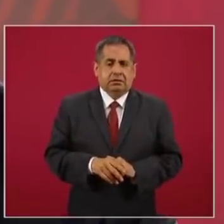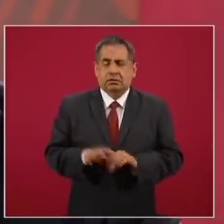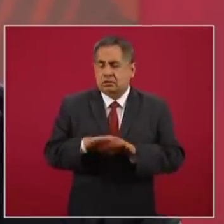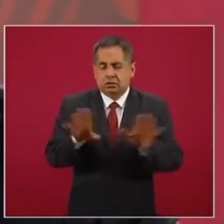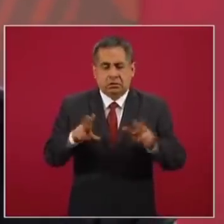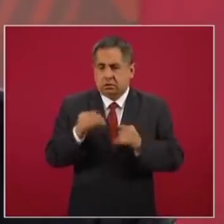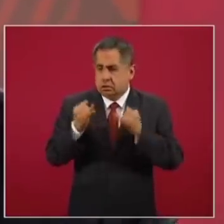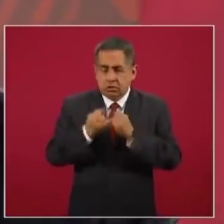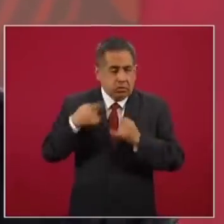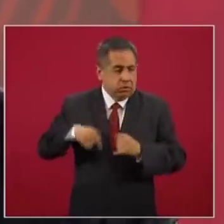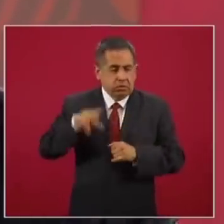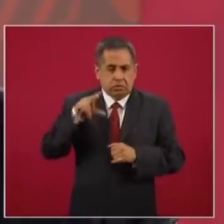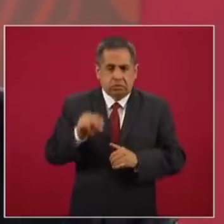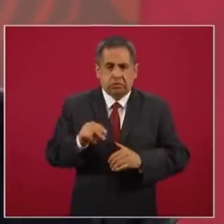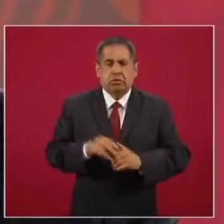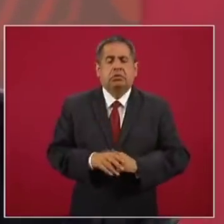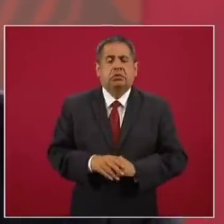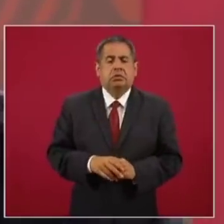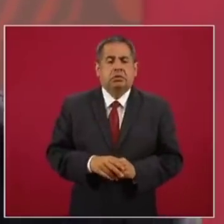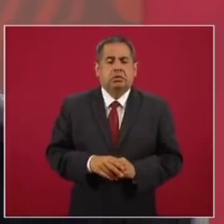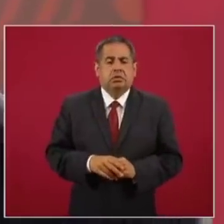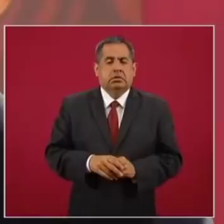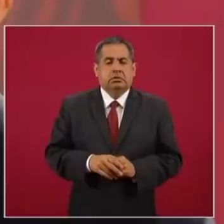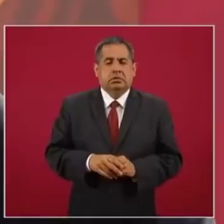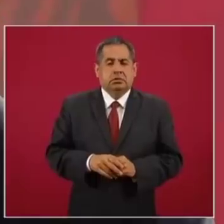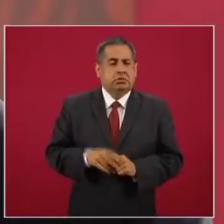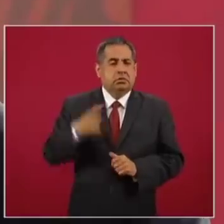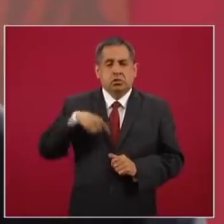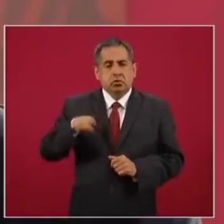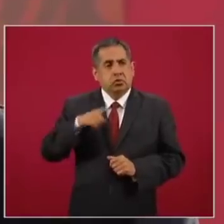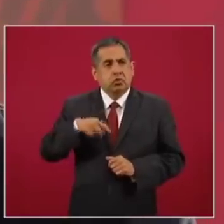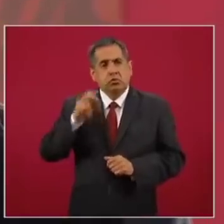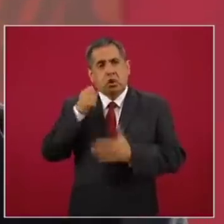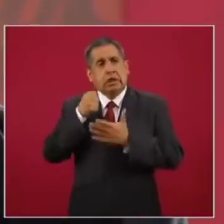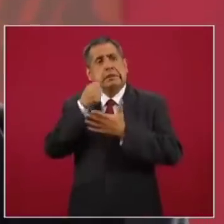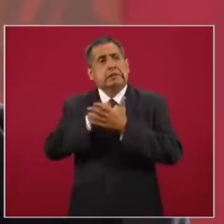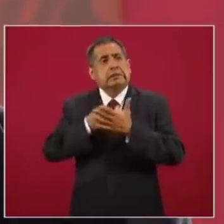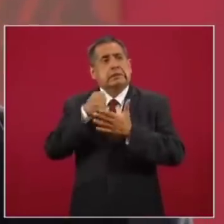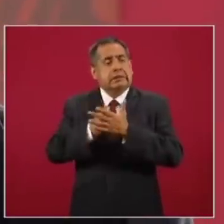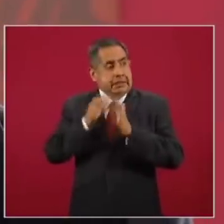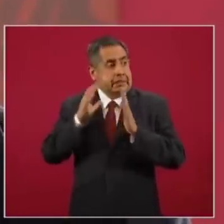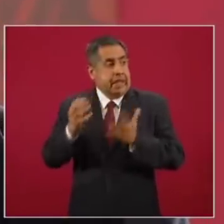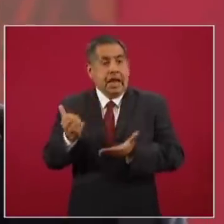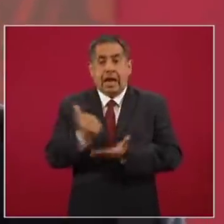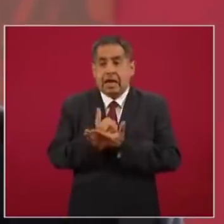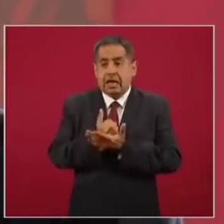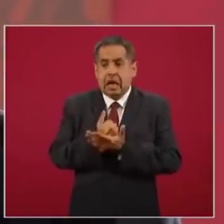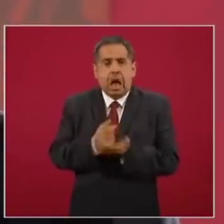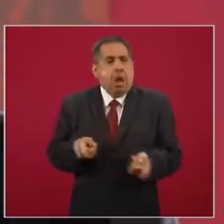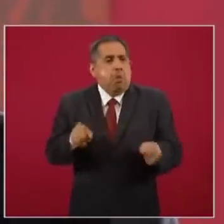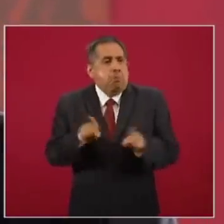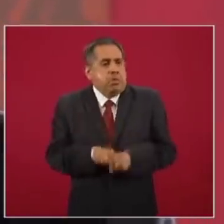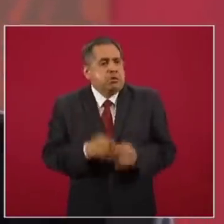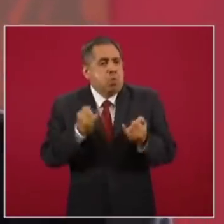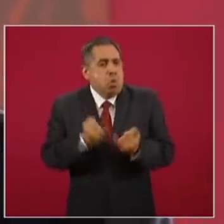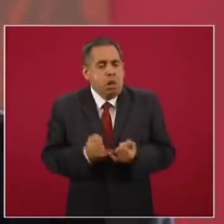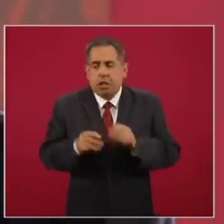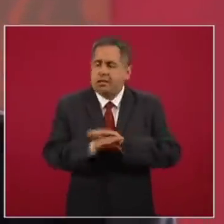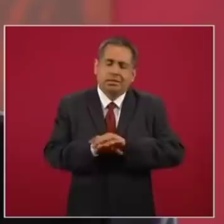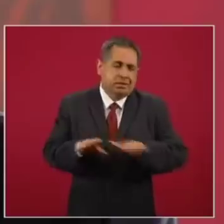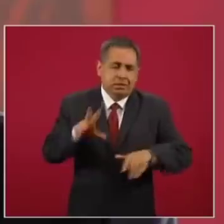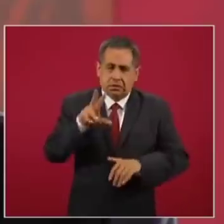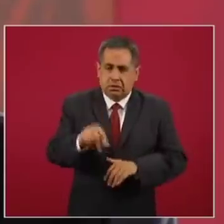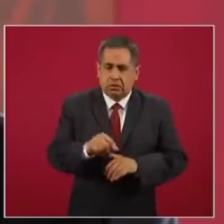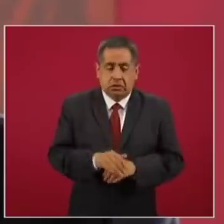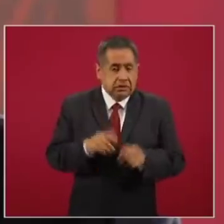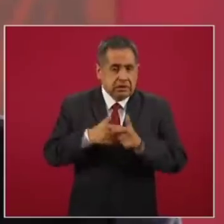No somos iguales y no luchamos para hacer lo mismo. No es más de lo mismo.